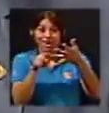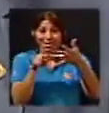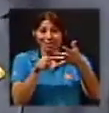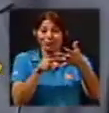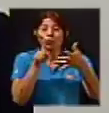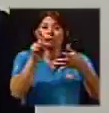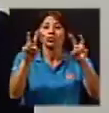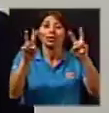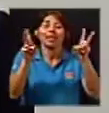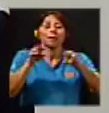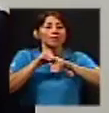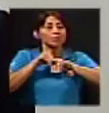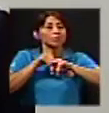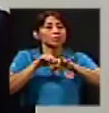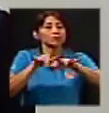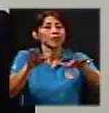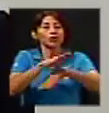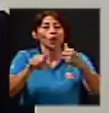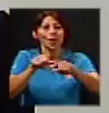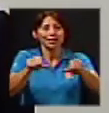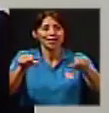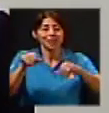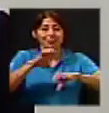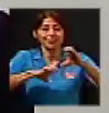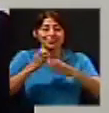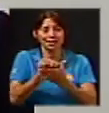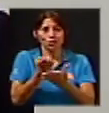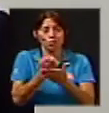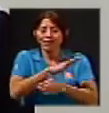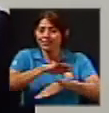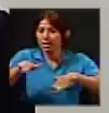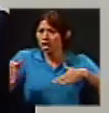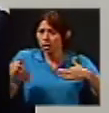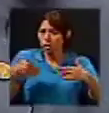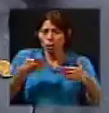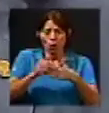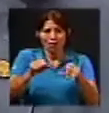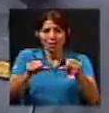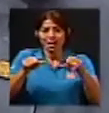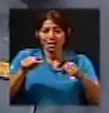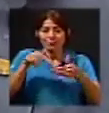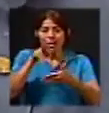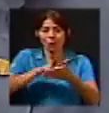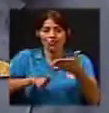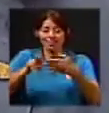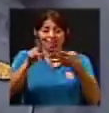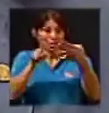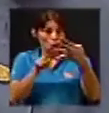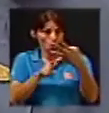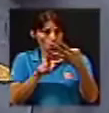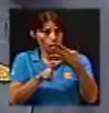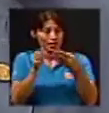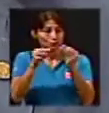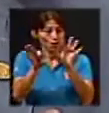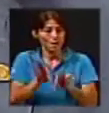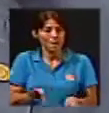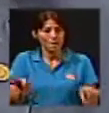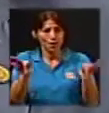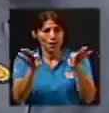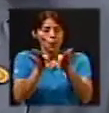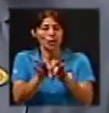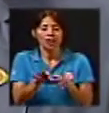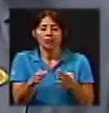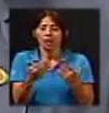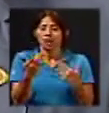las áreas de ciencias económicas y en todas las áreas del quehacer universitario. Y otra escuela que es muy importante y que ha